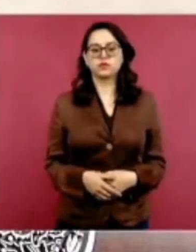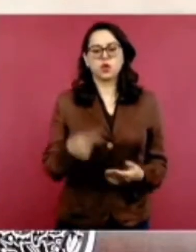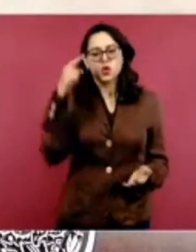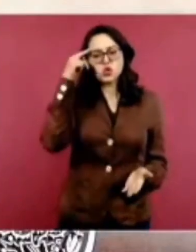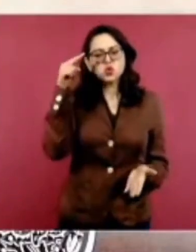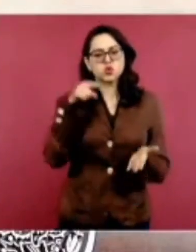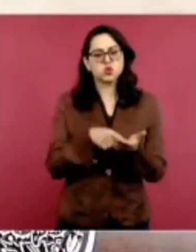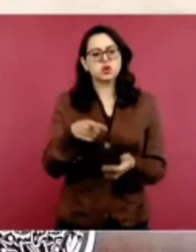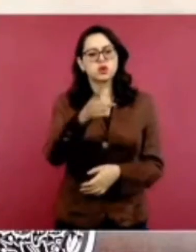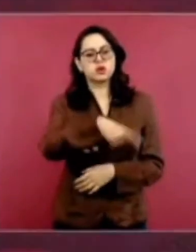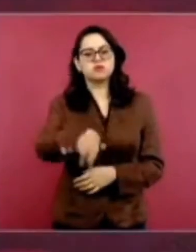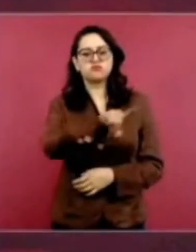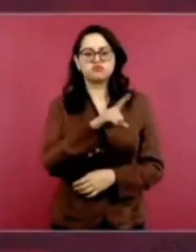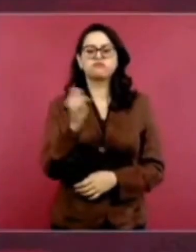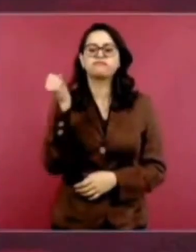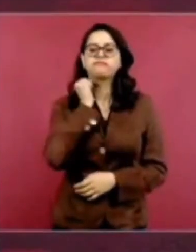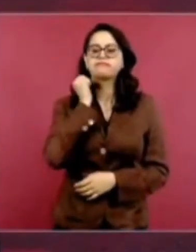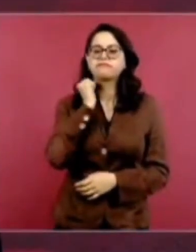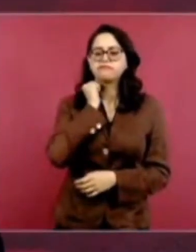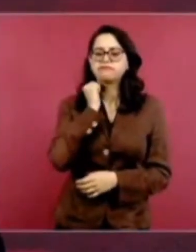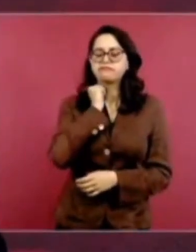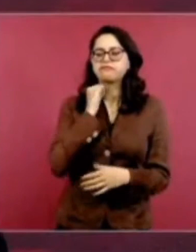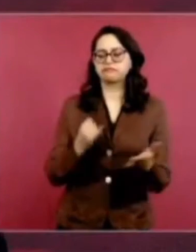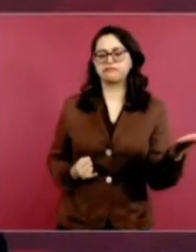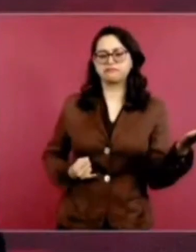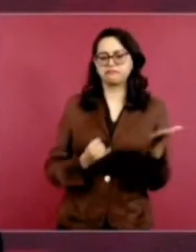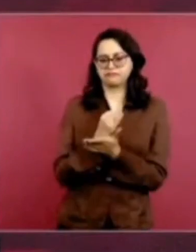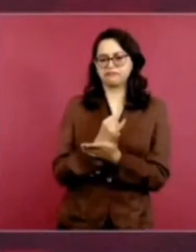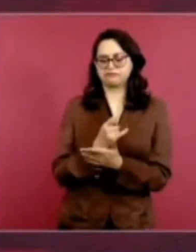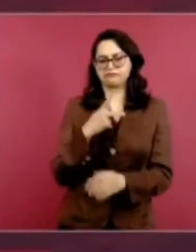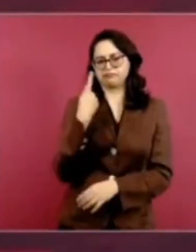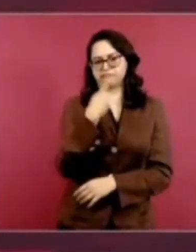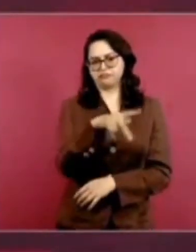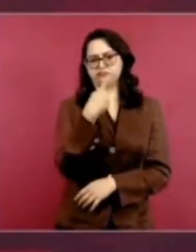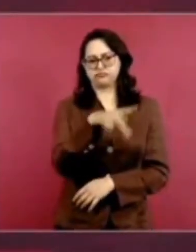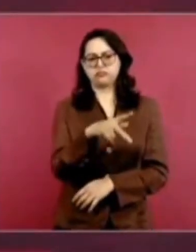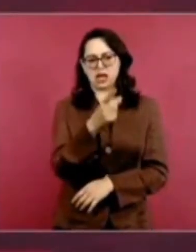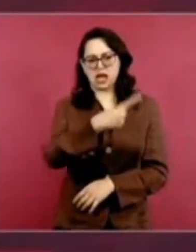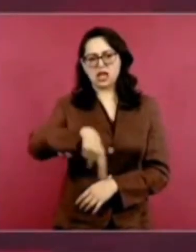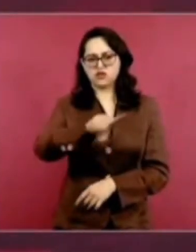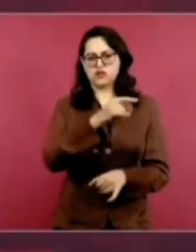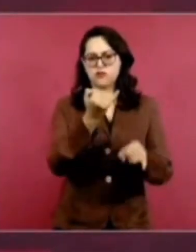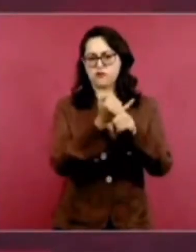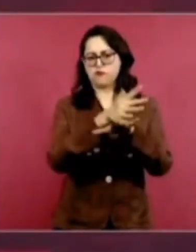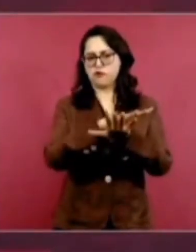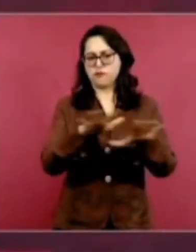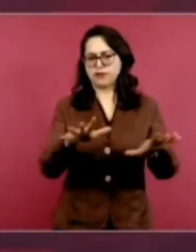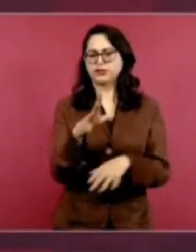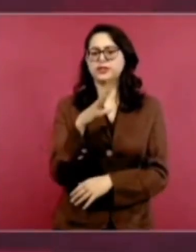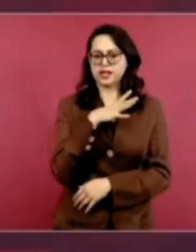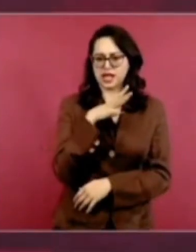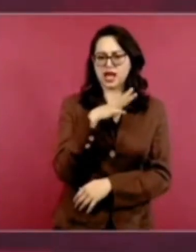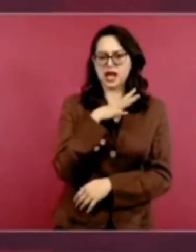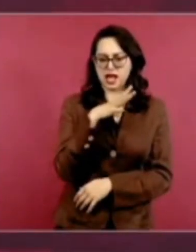creo que están informados. Ya todos saben